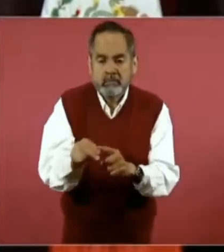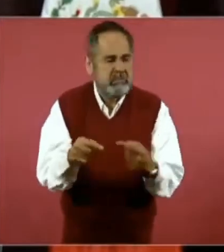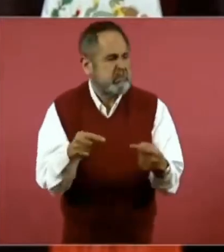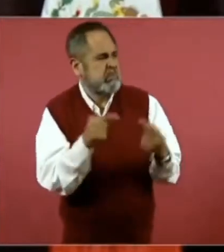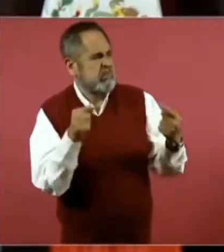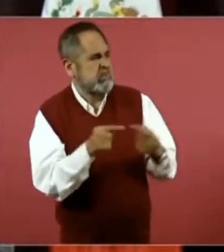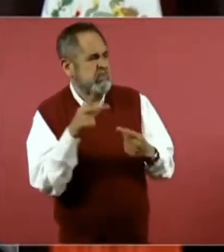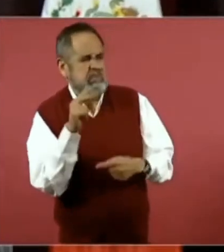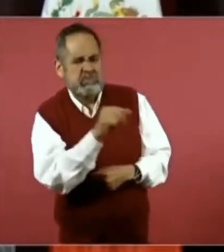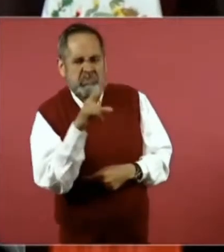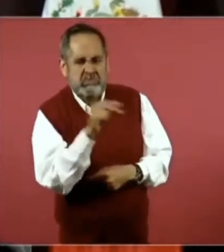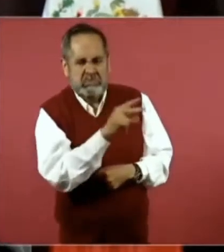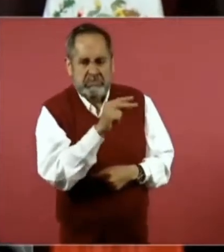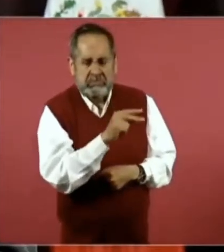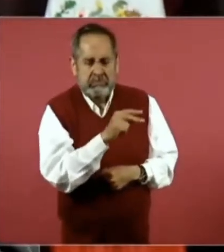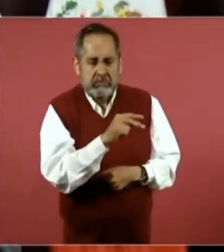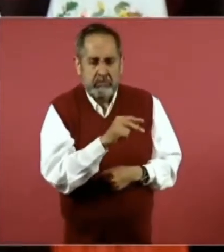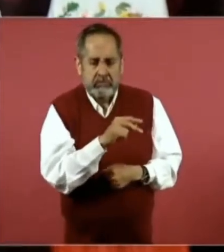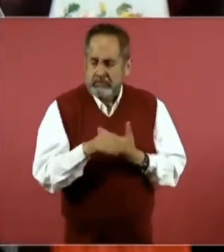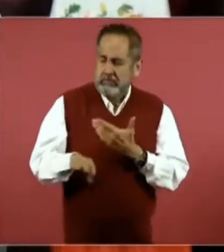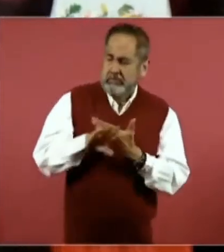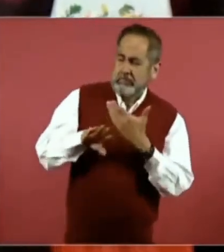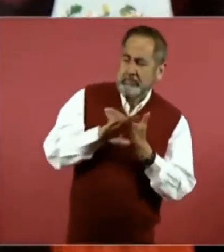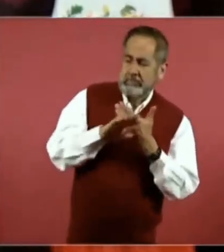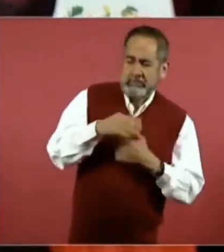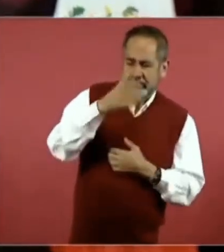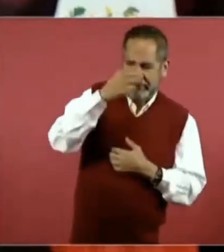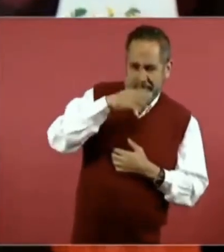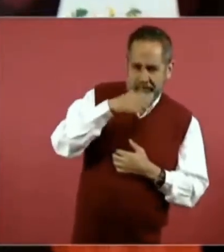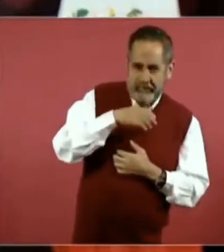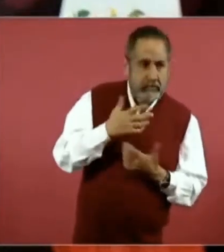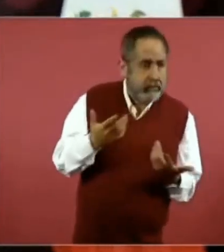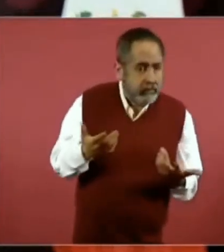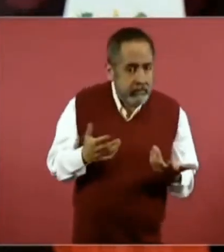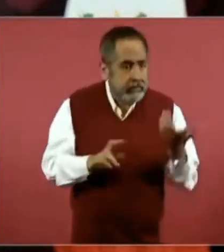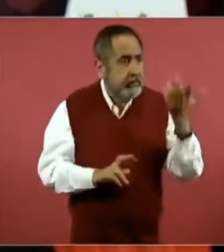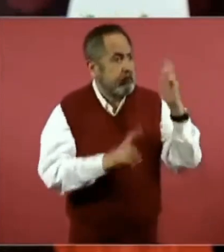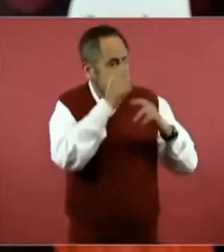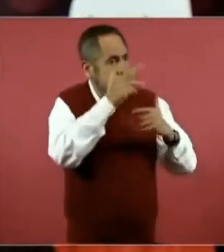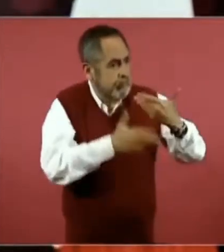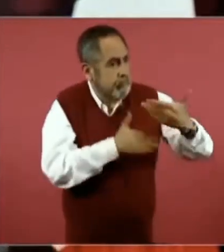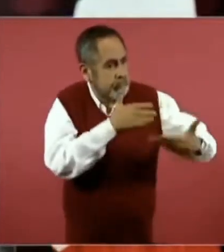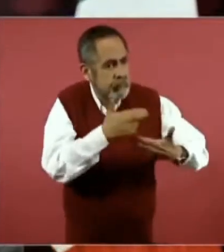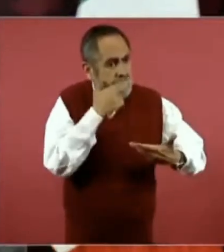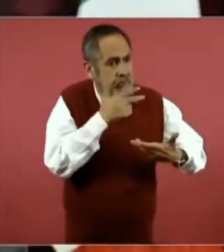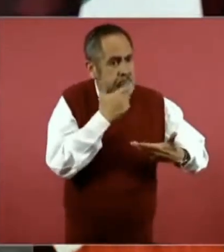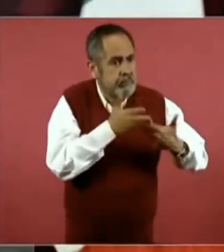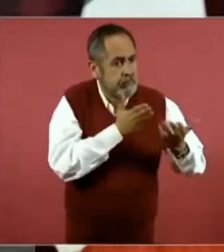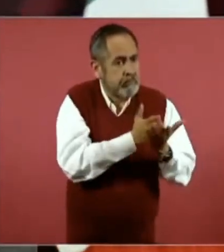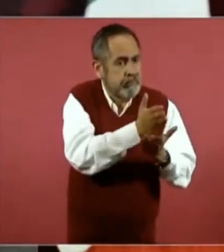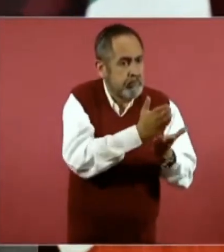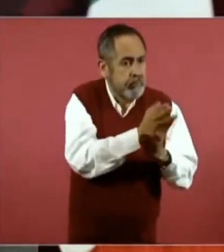del general Cárdenas y de los logros de la Revolución Mexicana.